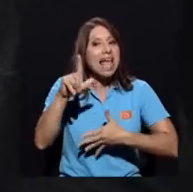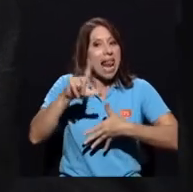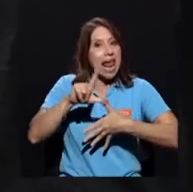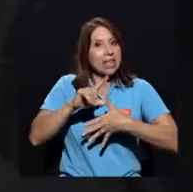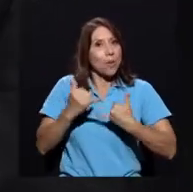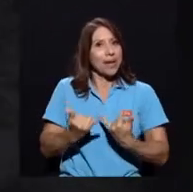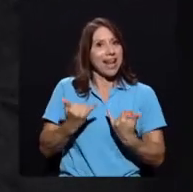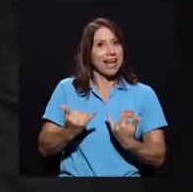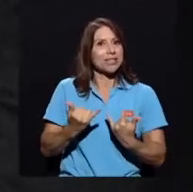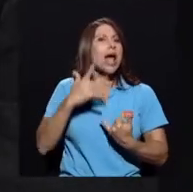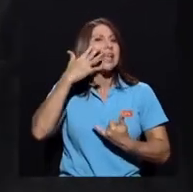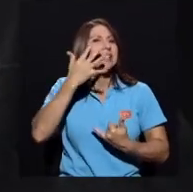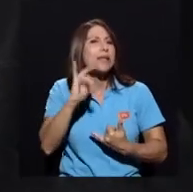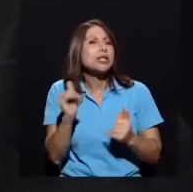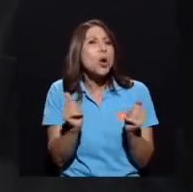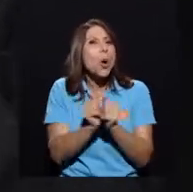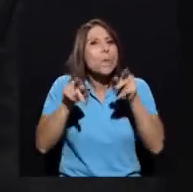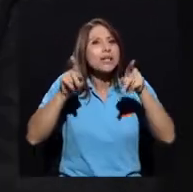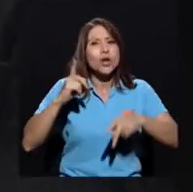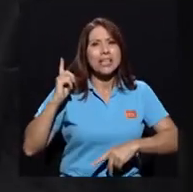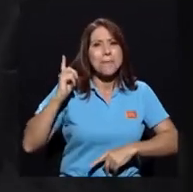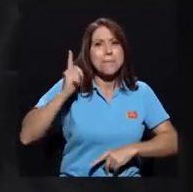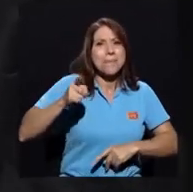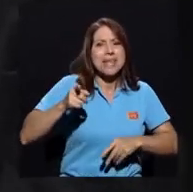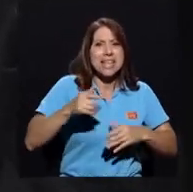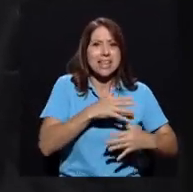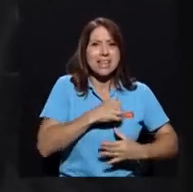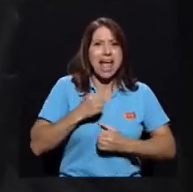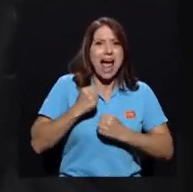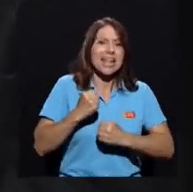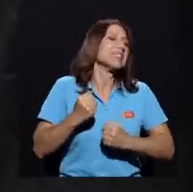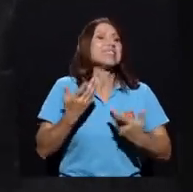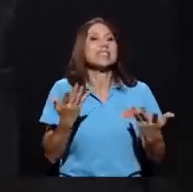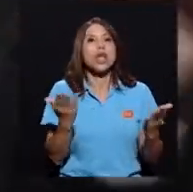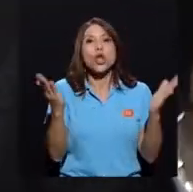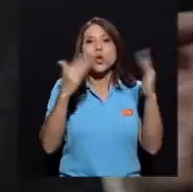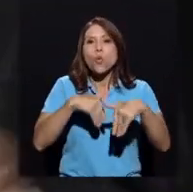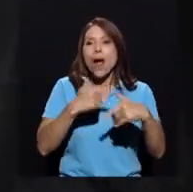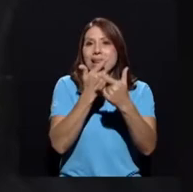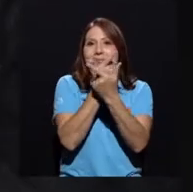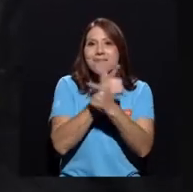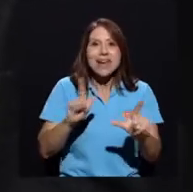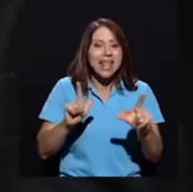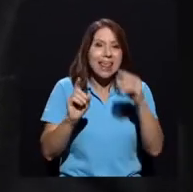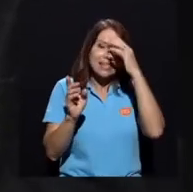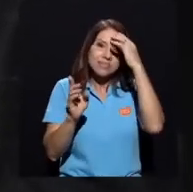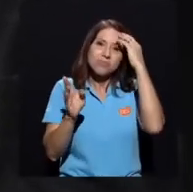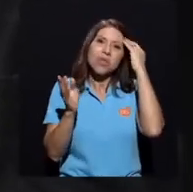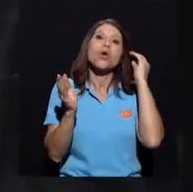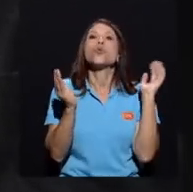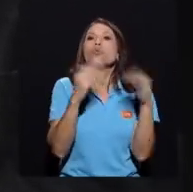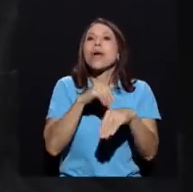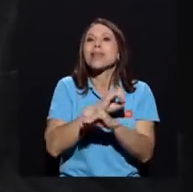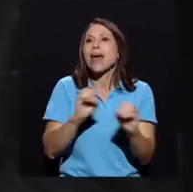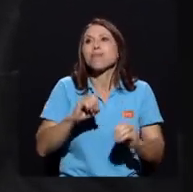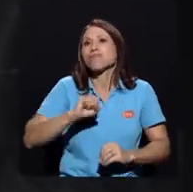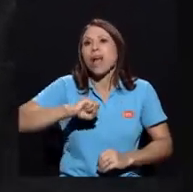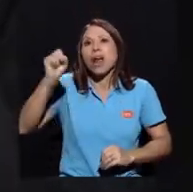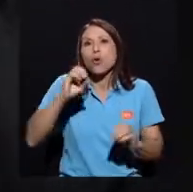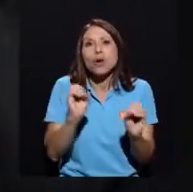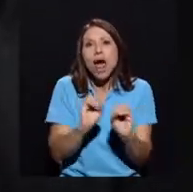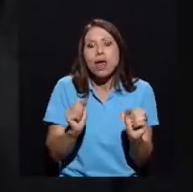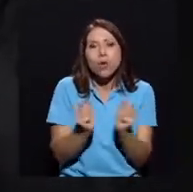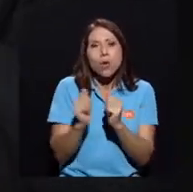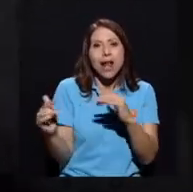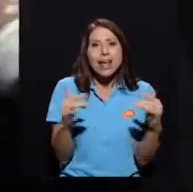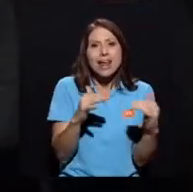similares, de dictadores que se dan golpes de Estado uno a otro. No hay libertades en toda la península, no ganó nada con la guerra. Las libertades